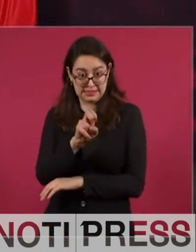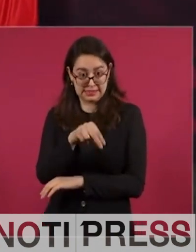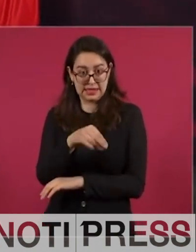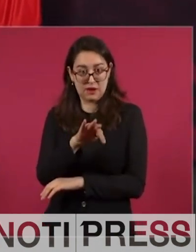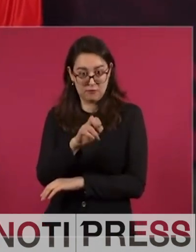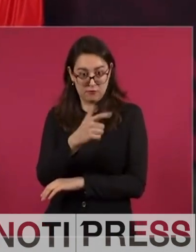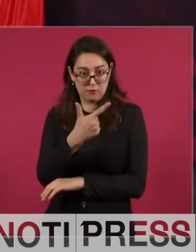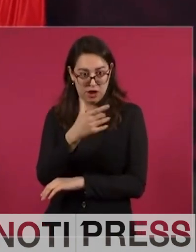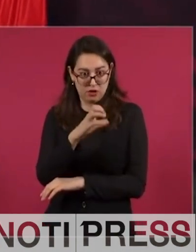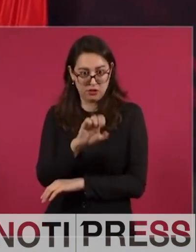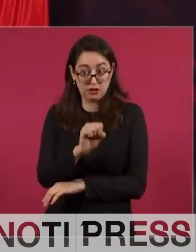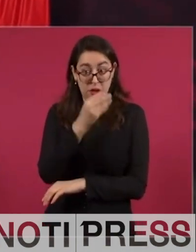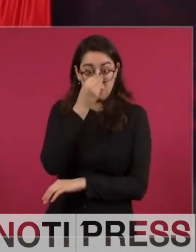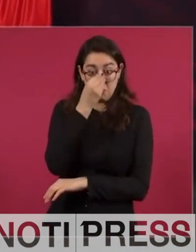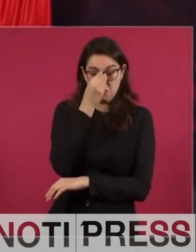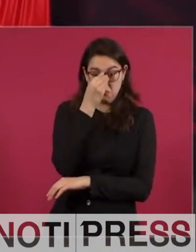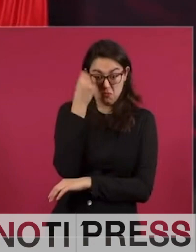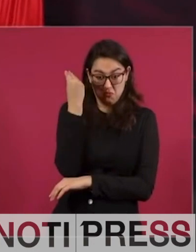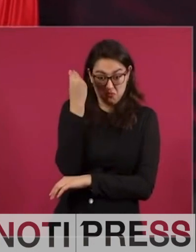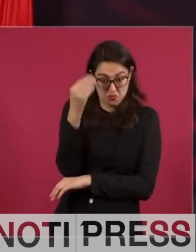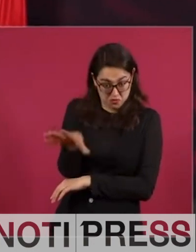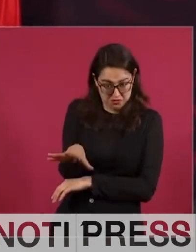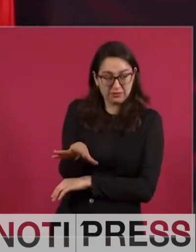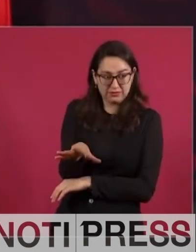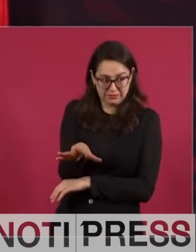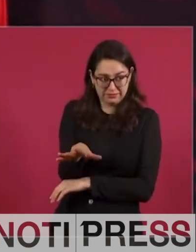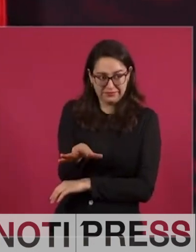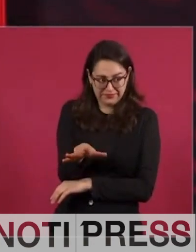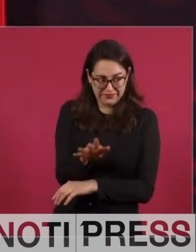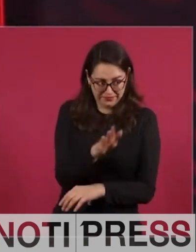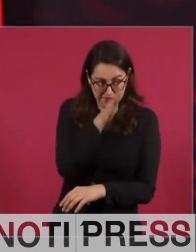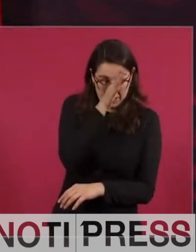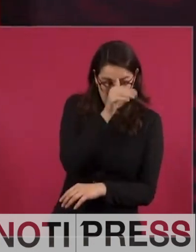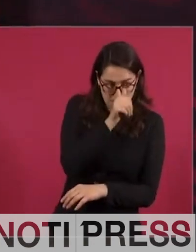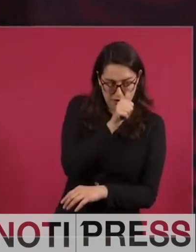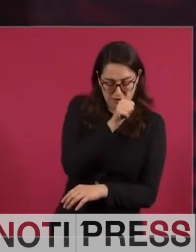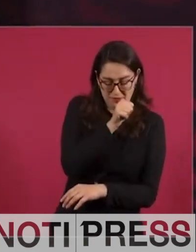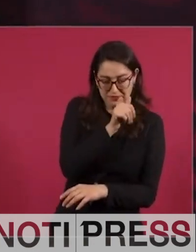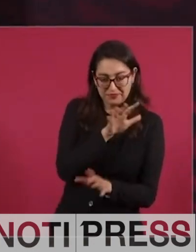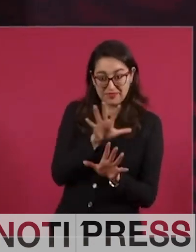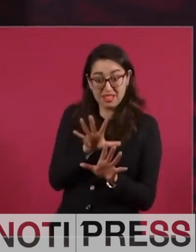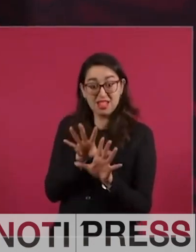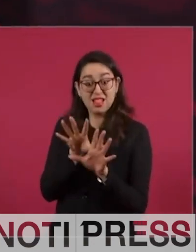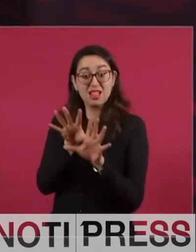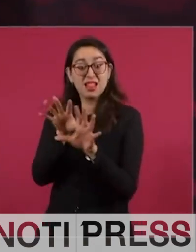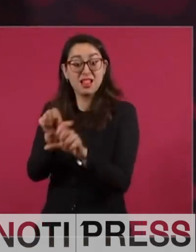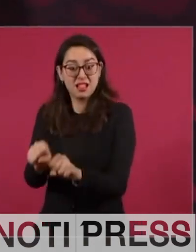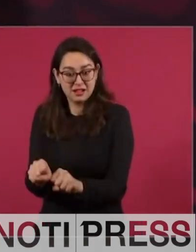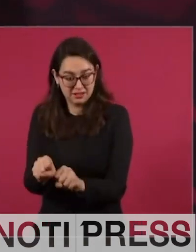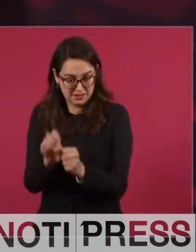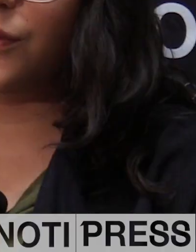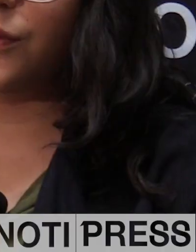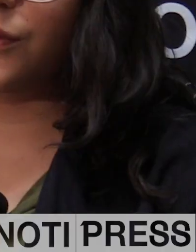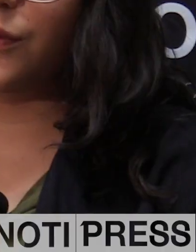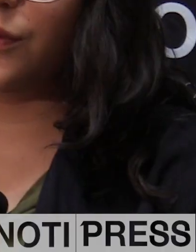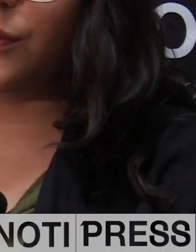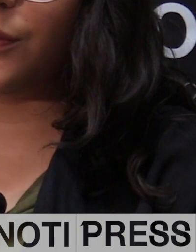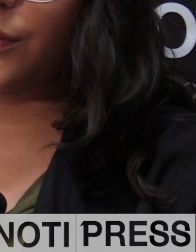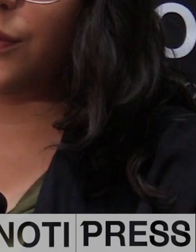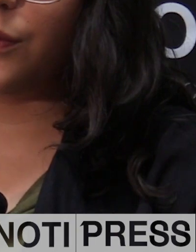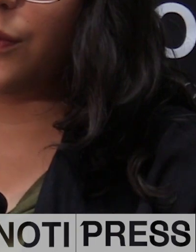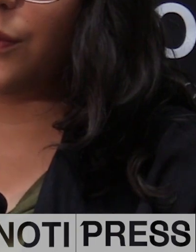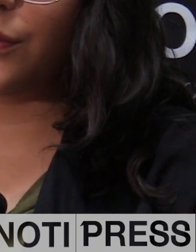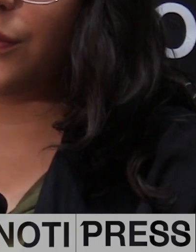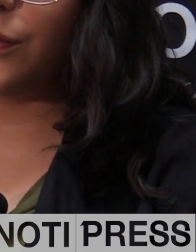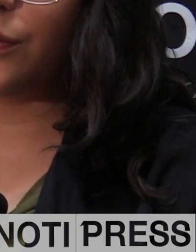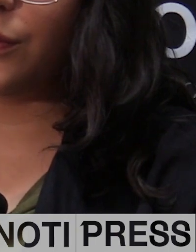más puedes ver detrás de estos incidentes, no? Fíjate que nos dimos a la tarea de hacer una investigación en